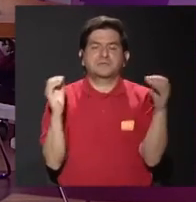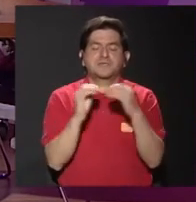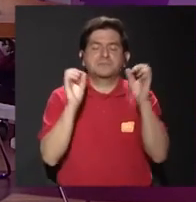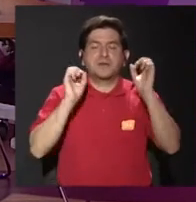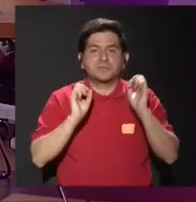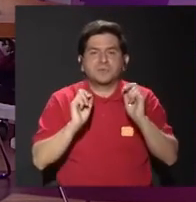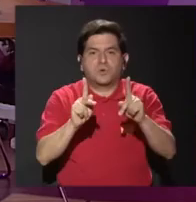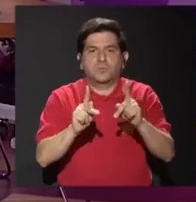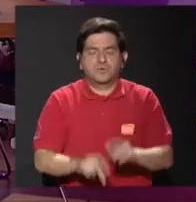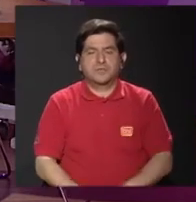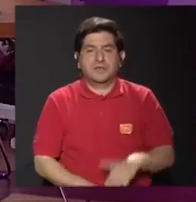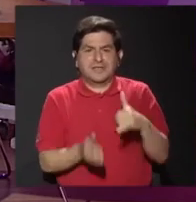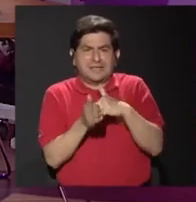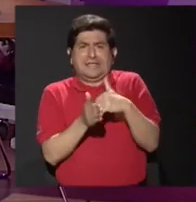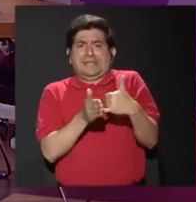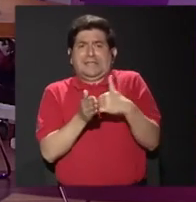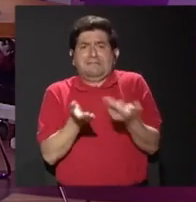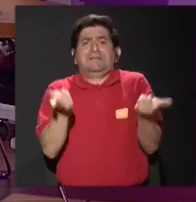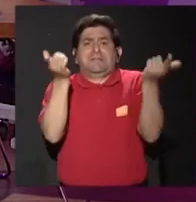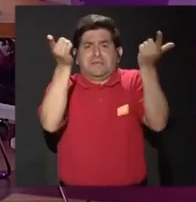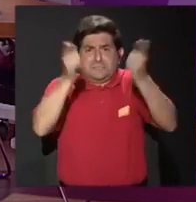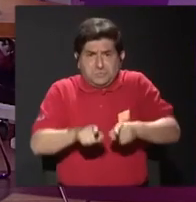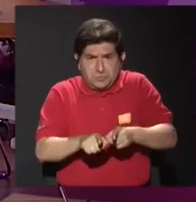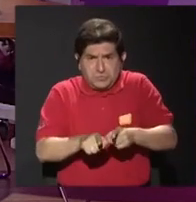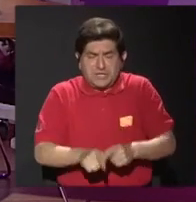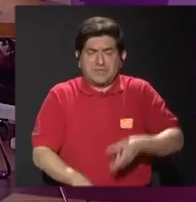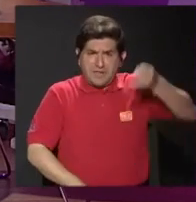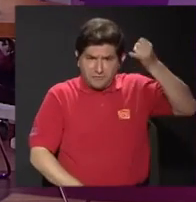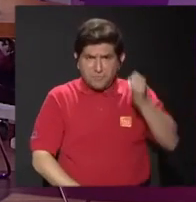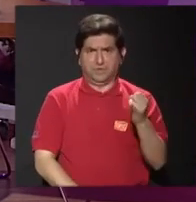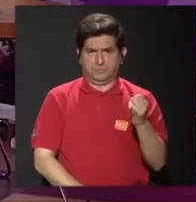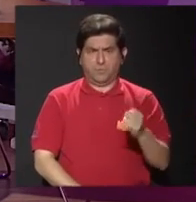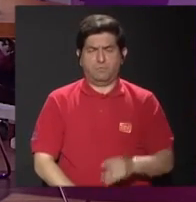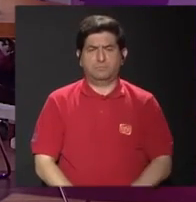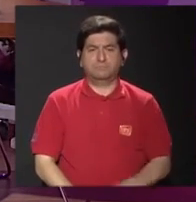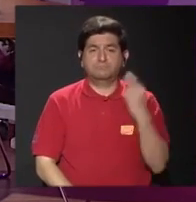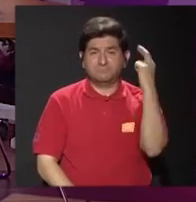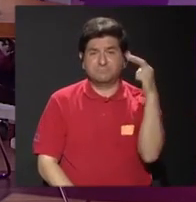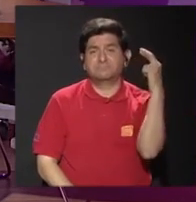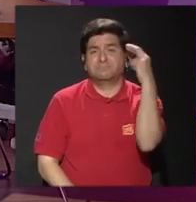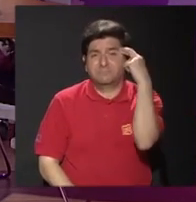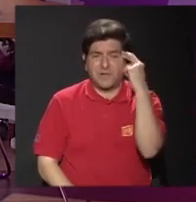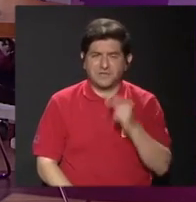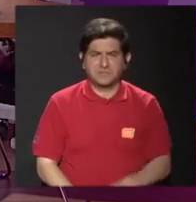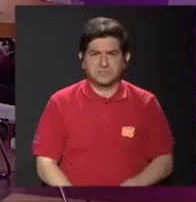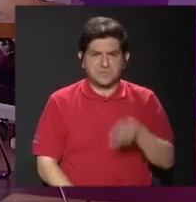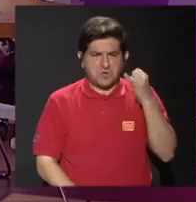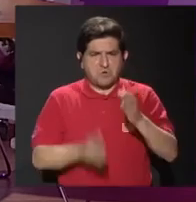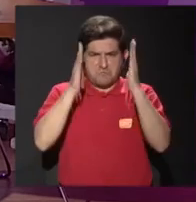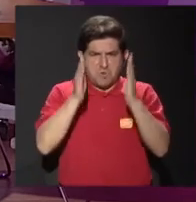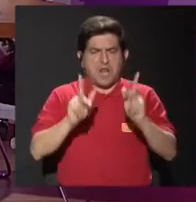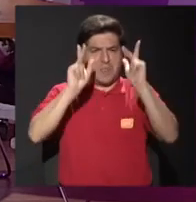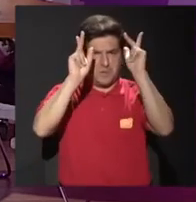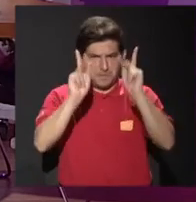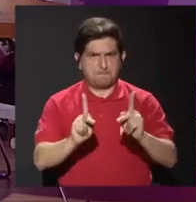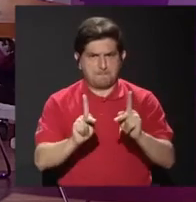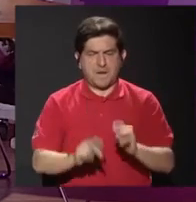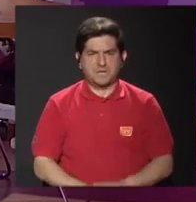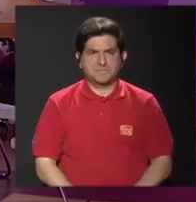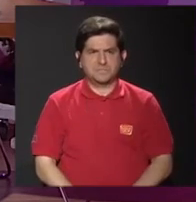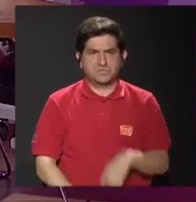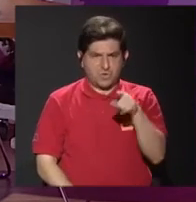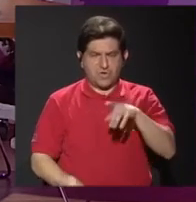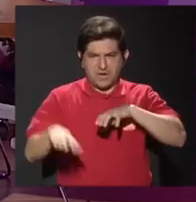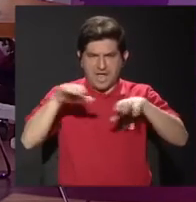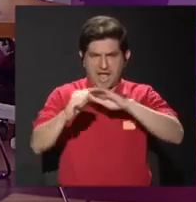posibilidades y más vulnerabilidad de ser violadas porque precisamente el violador es una persona que hace